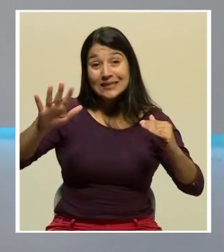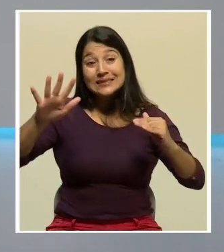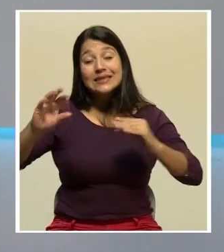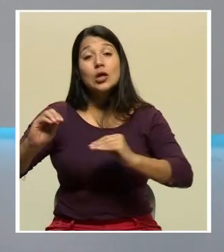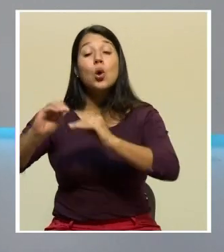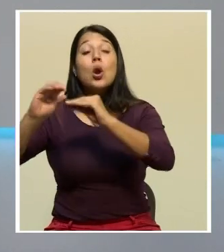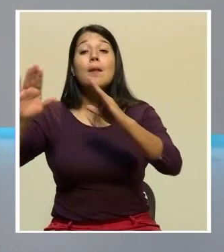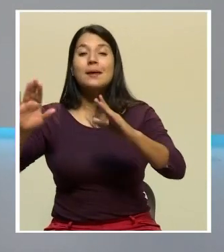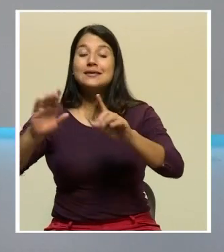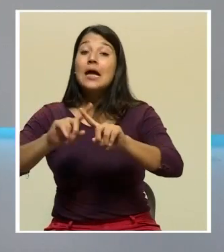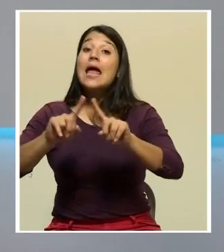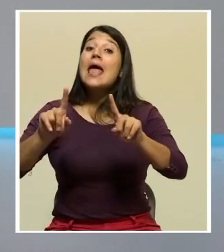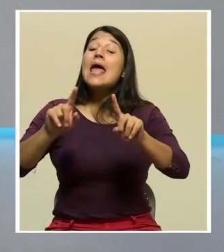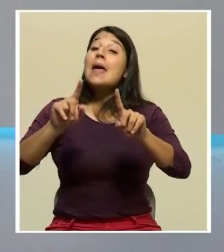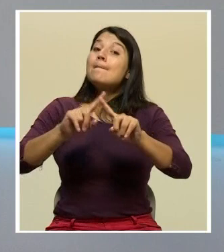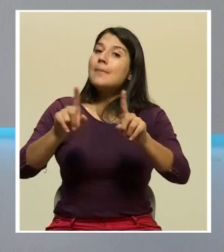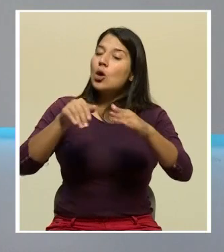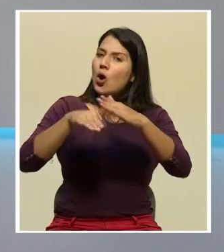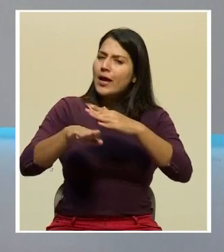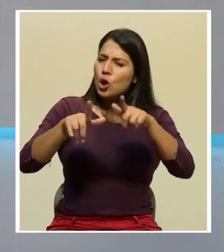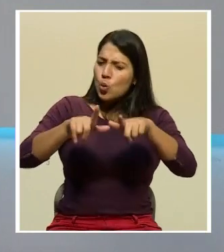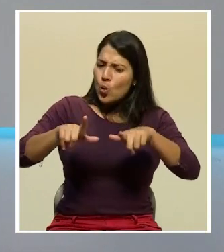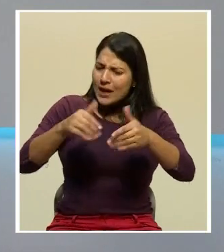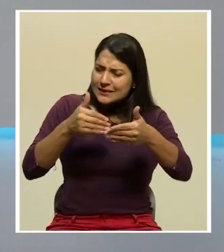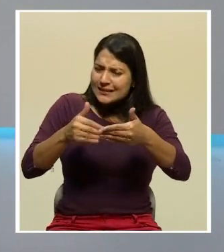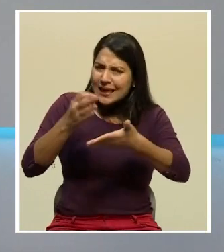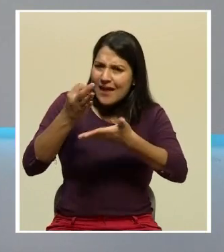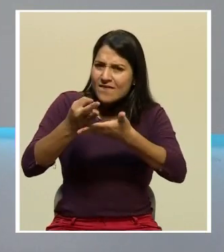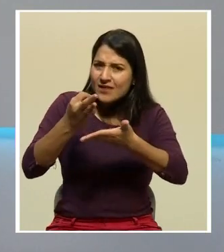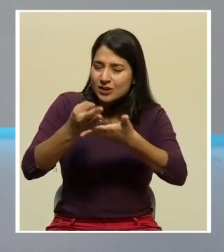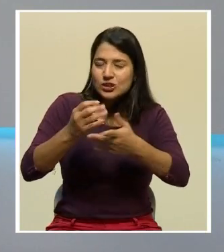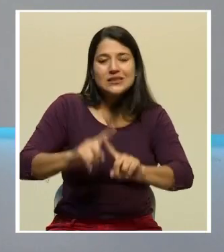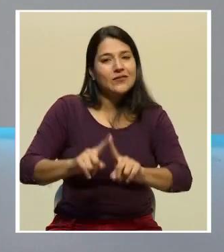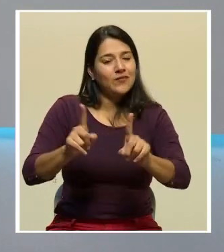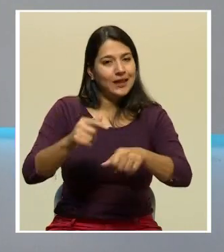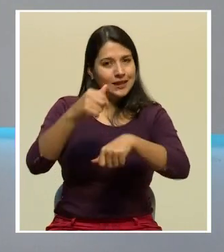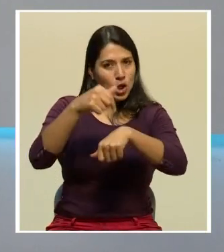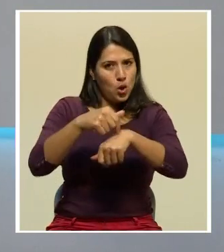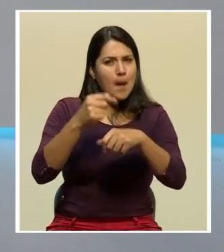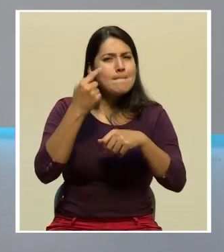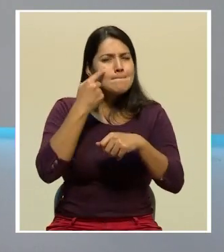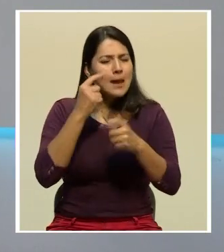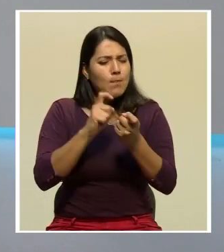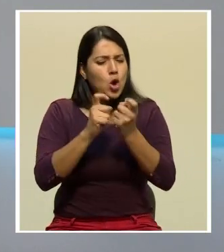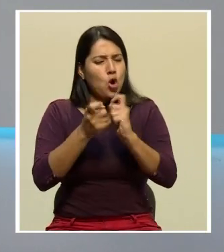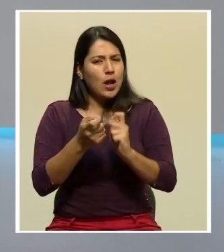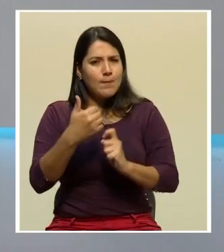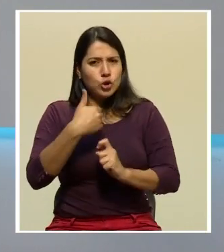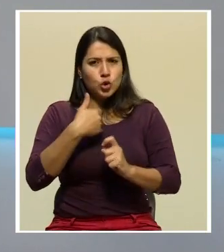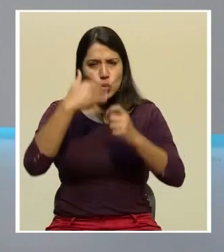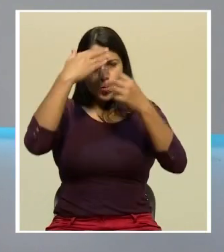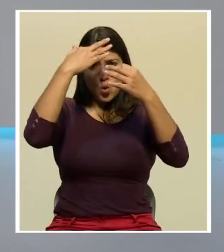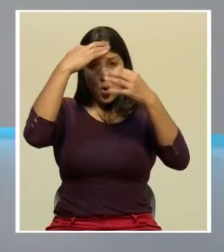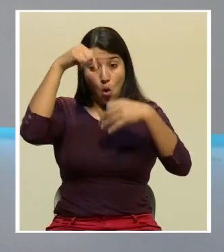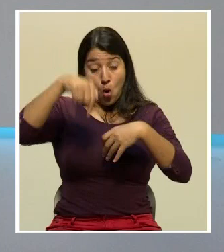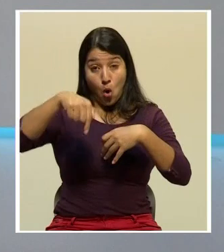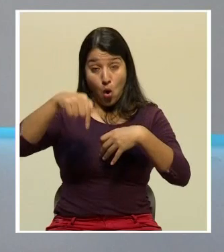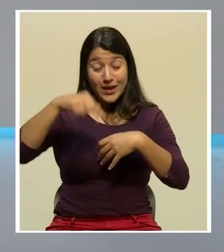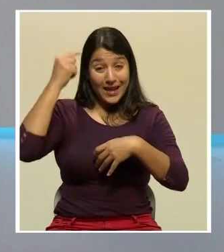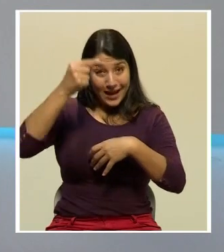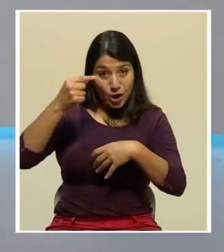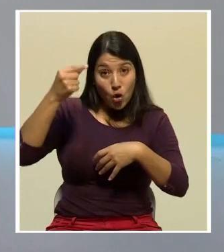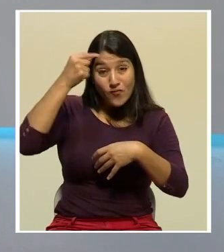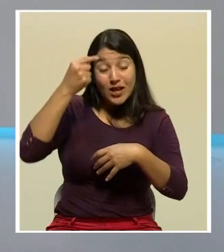y la restricción diferenciada de la alerta naranja. Estas son algunas de las medidas adoptadas por el gobierno ante el incremento de casos y